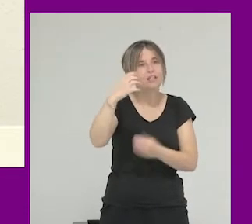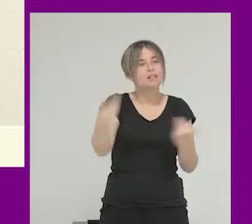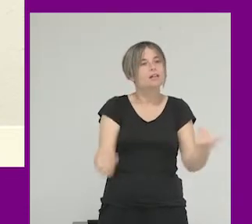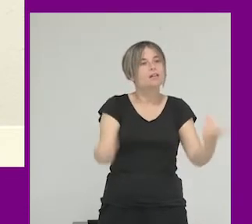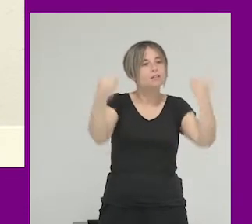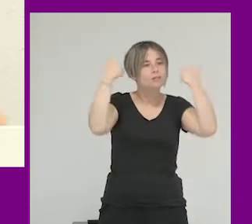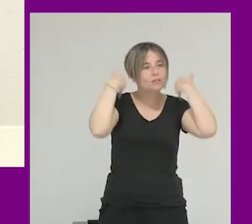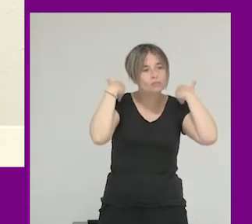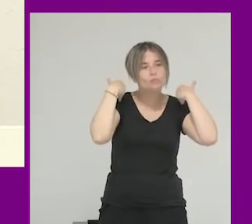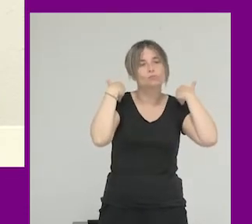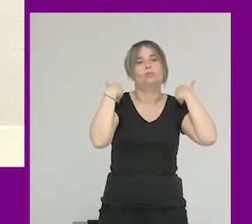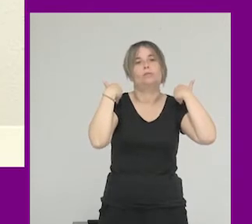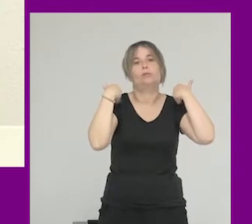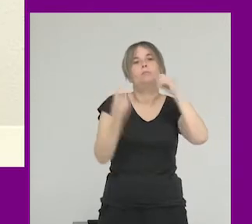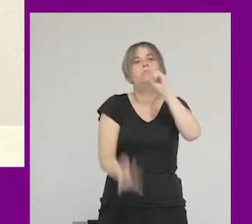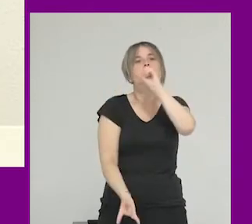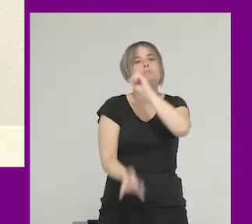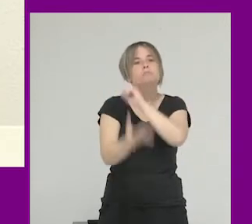de desarrollar